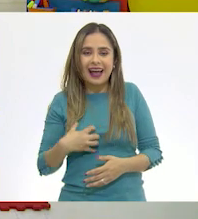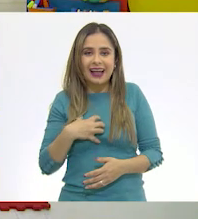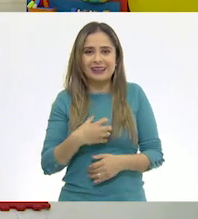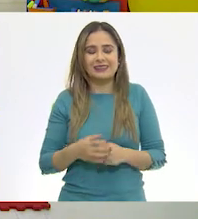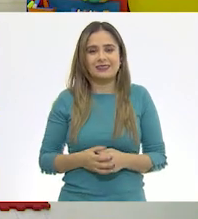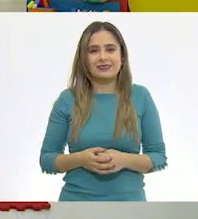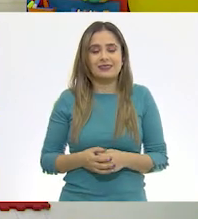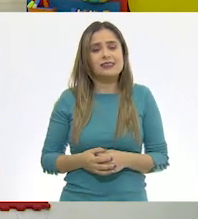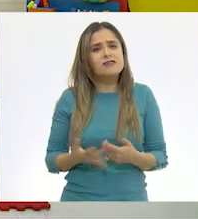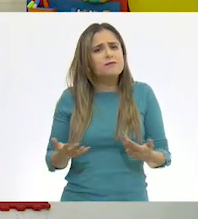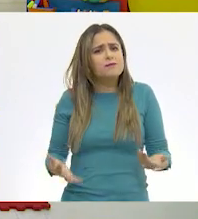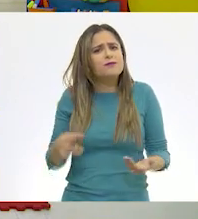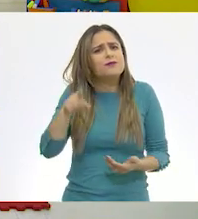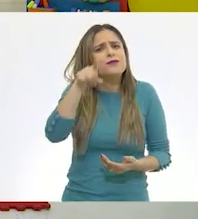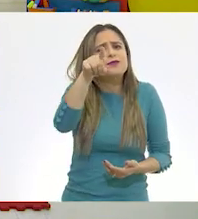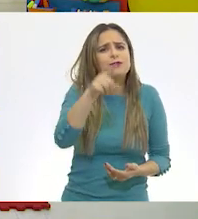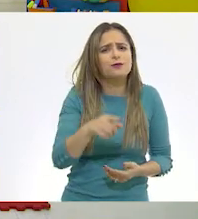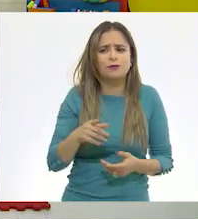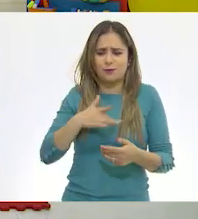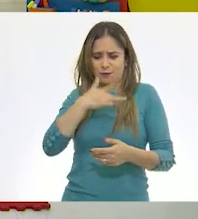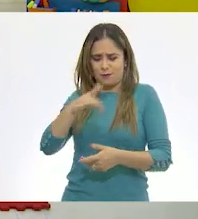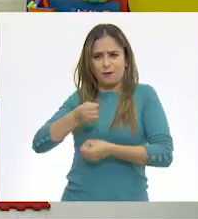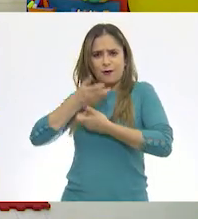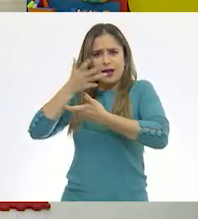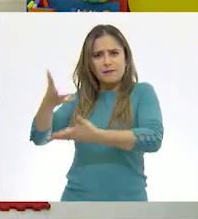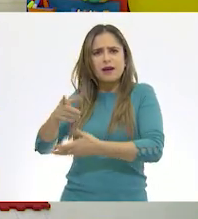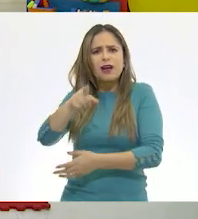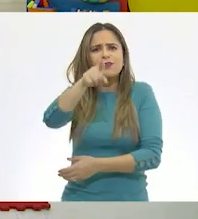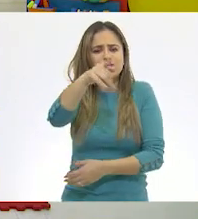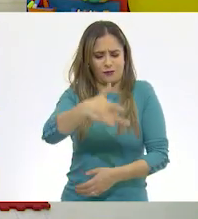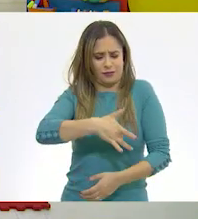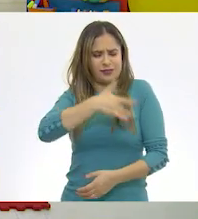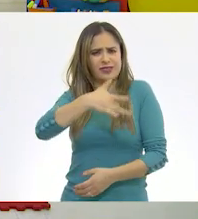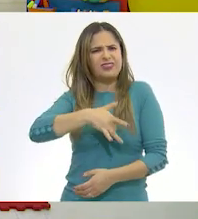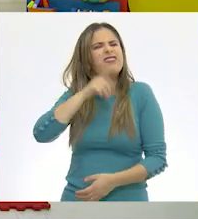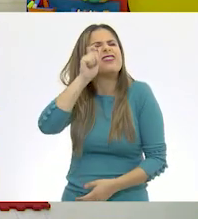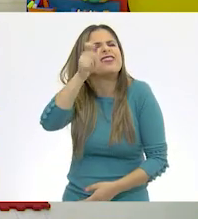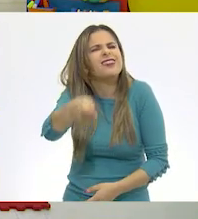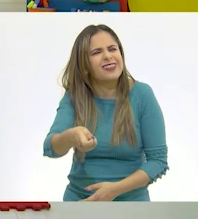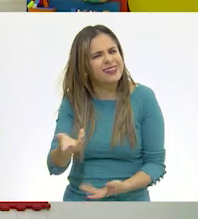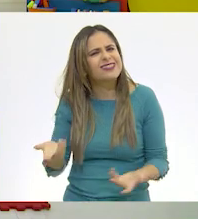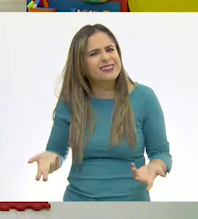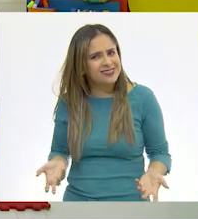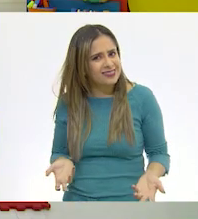tú, qué sentiste al escuchar este poema?